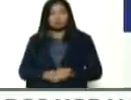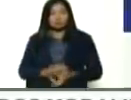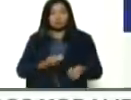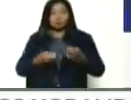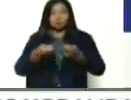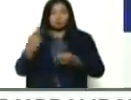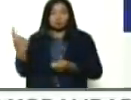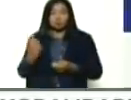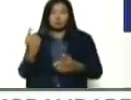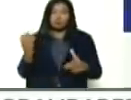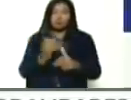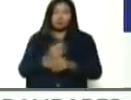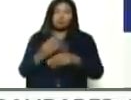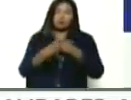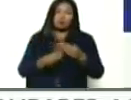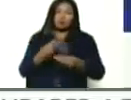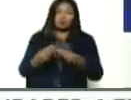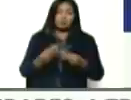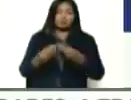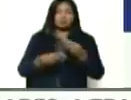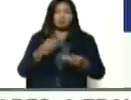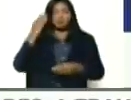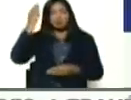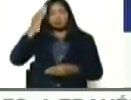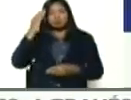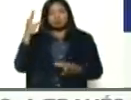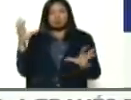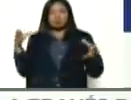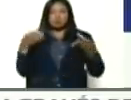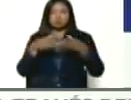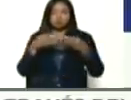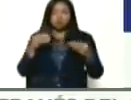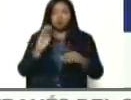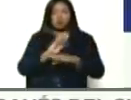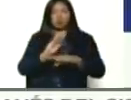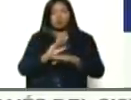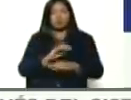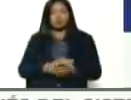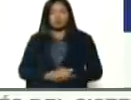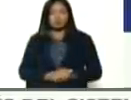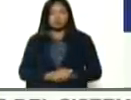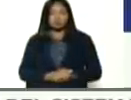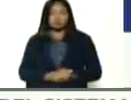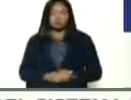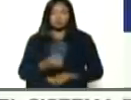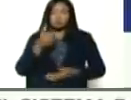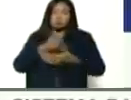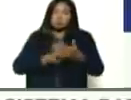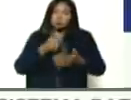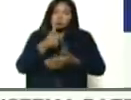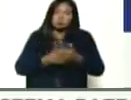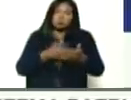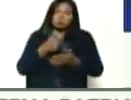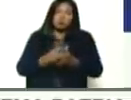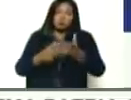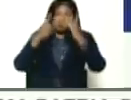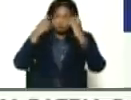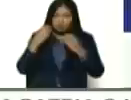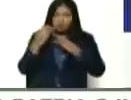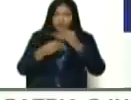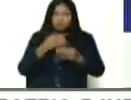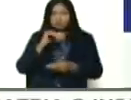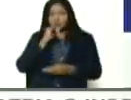sólo se conseguirá si hacemos conciencia colectiva de prevención insiste en los expertos que me hacen el informe